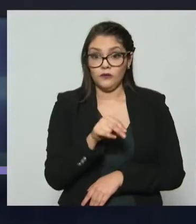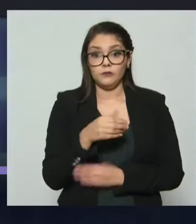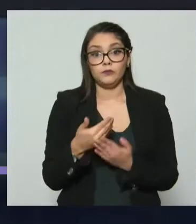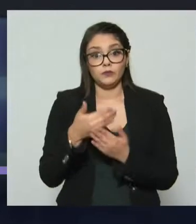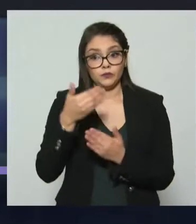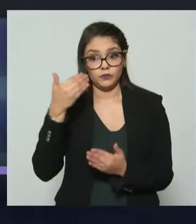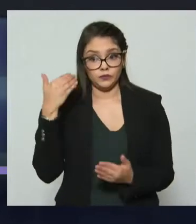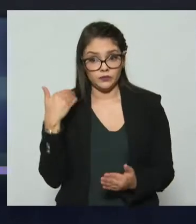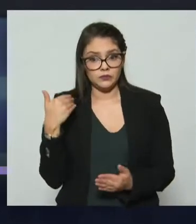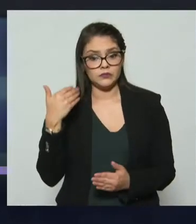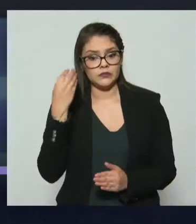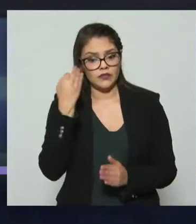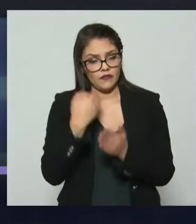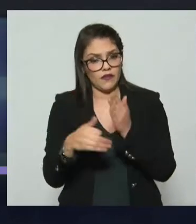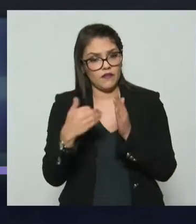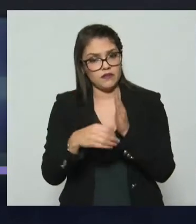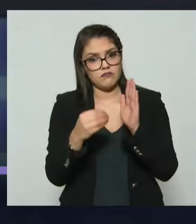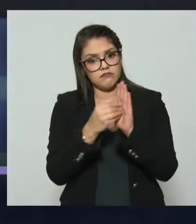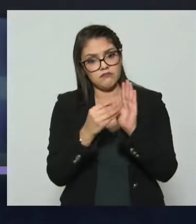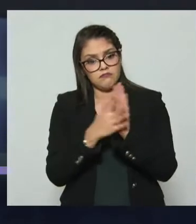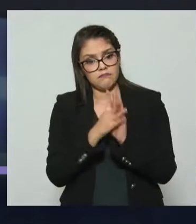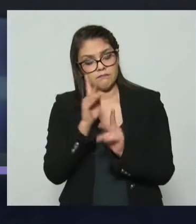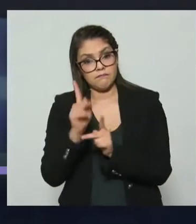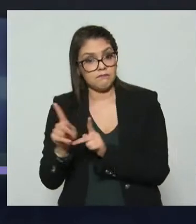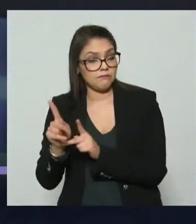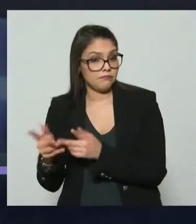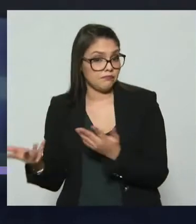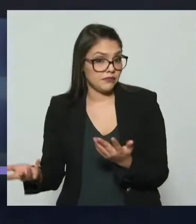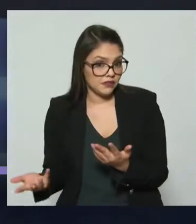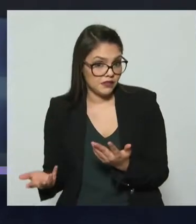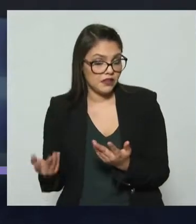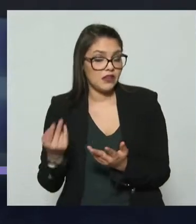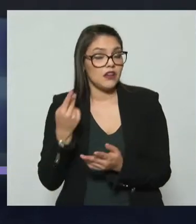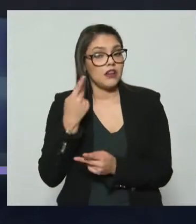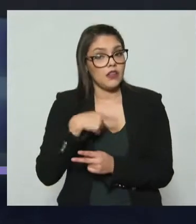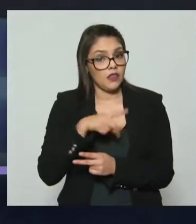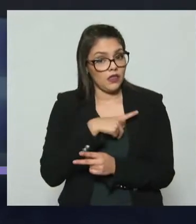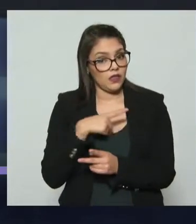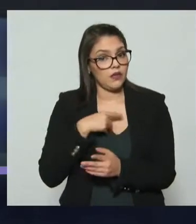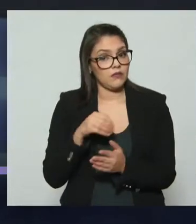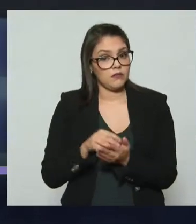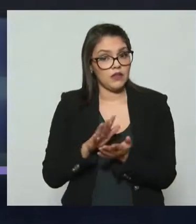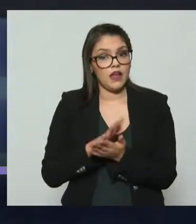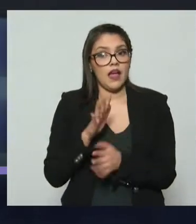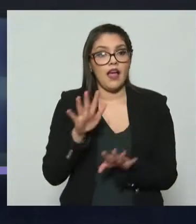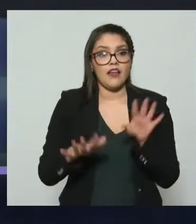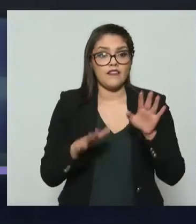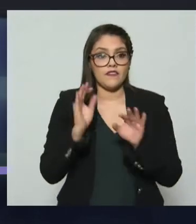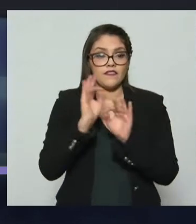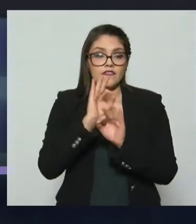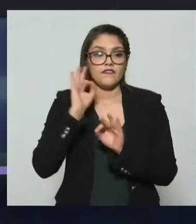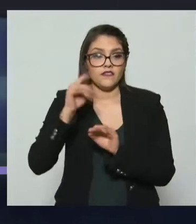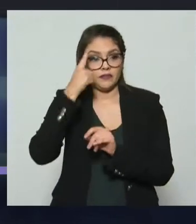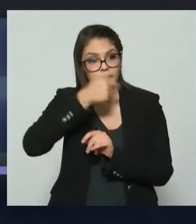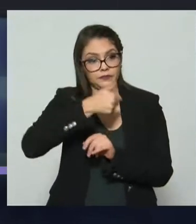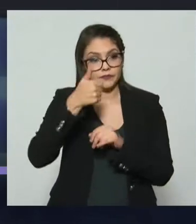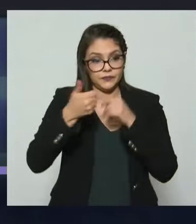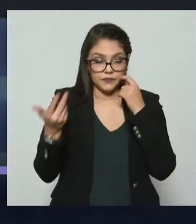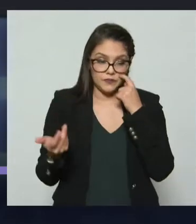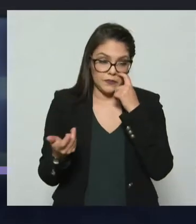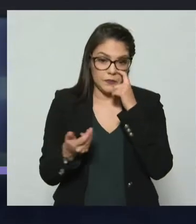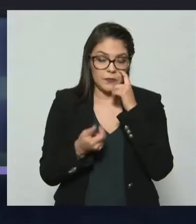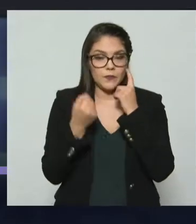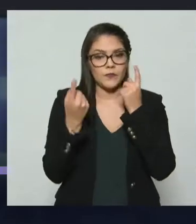marcados muchos pendientes que teníamos que cubrir como primer congreso e incluso con fechas perentorias para cada uno. Algunos de